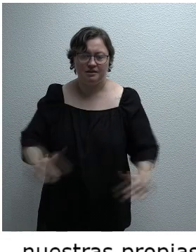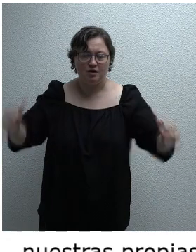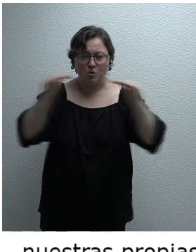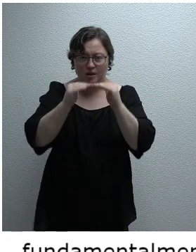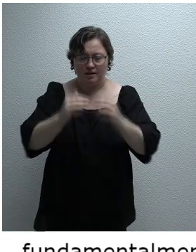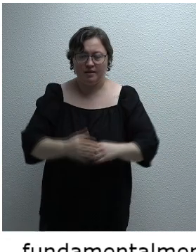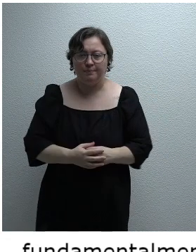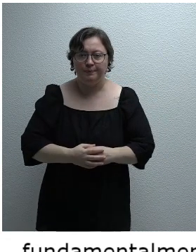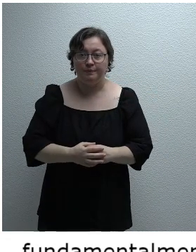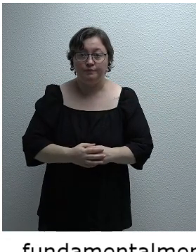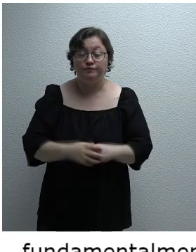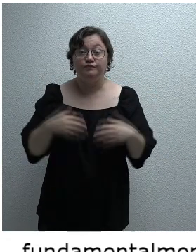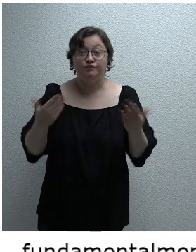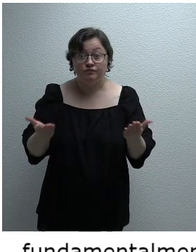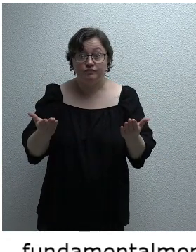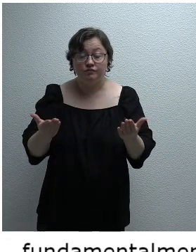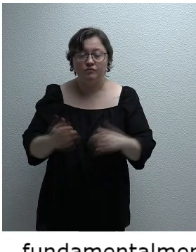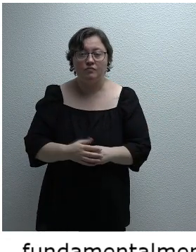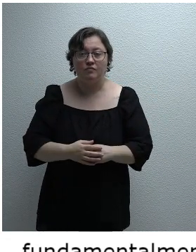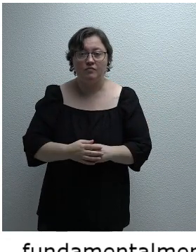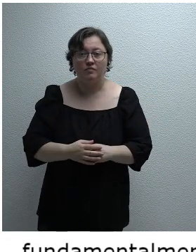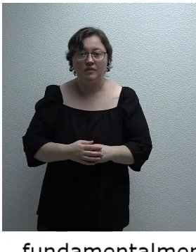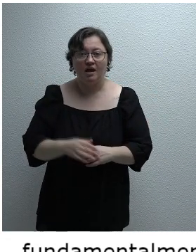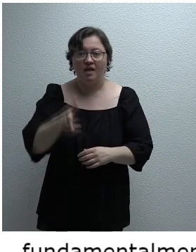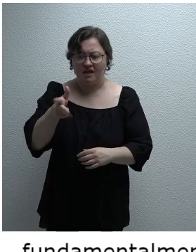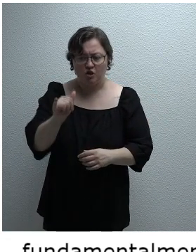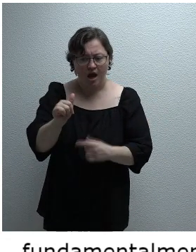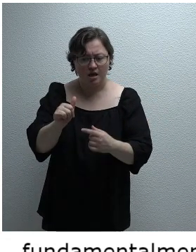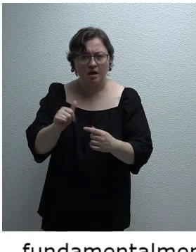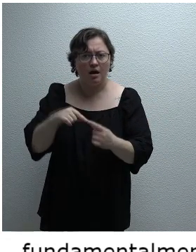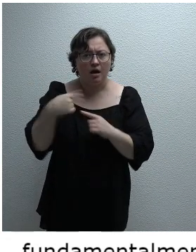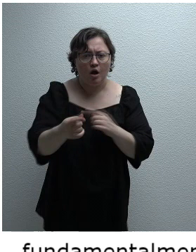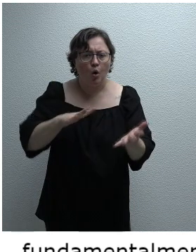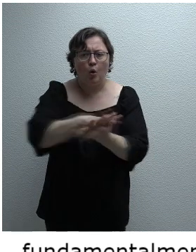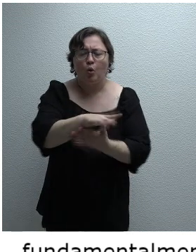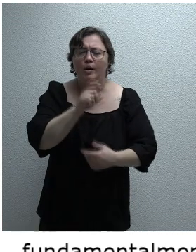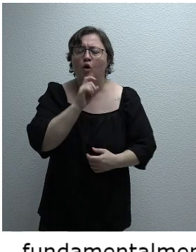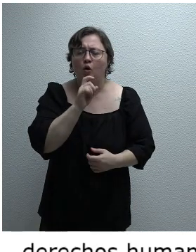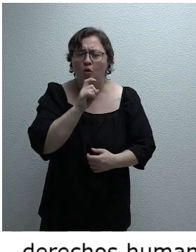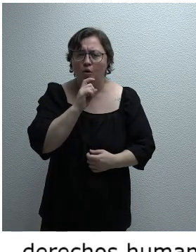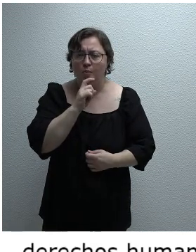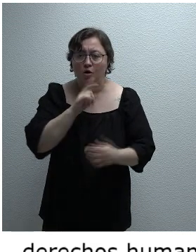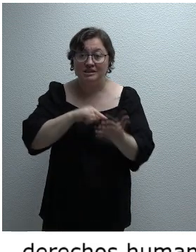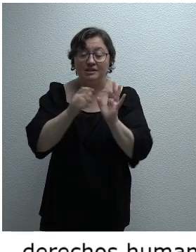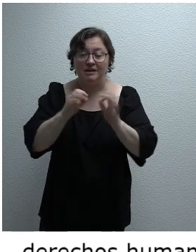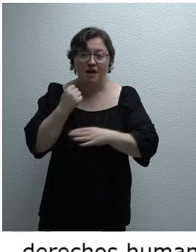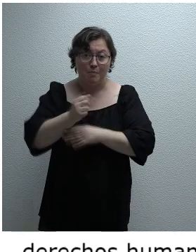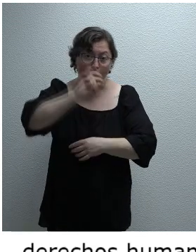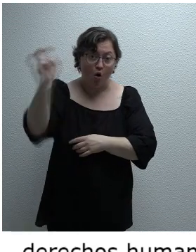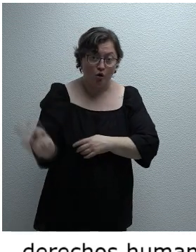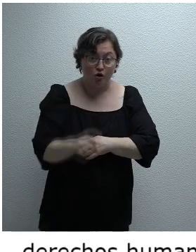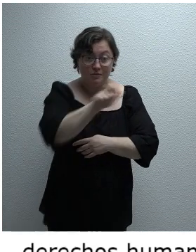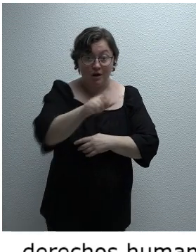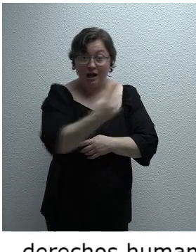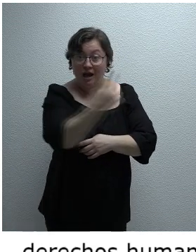igualdad. Y para ofrecer garantías ante este derecho se ofrece un sistema de apoyos adaptado a